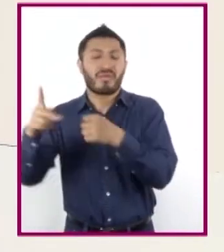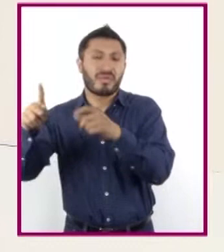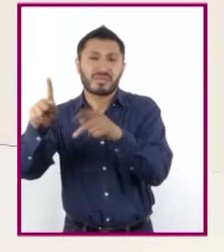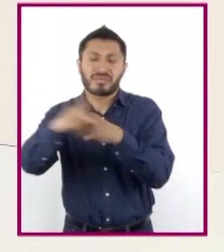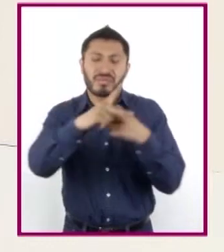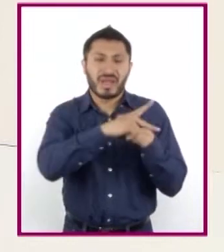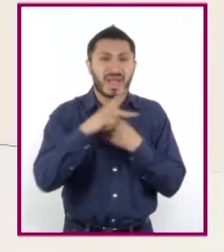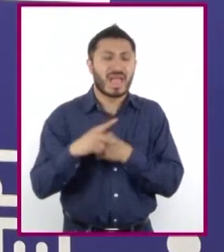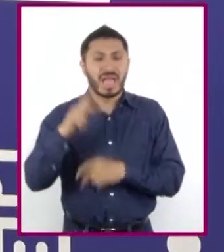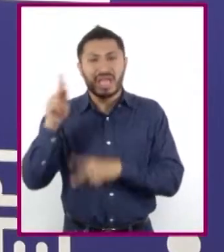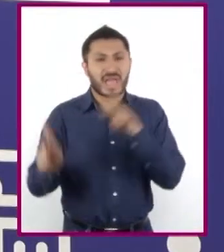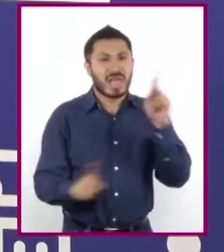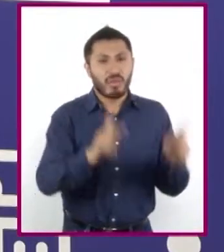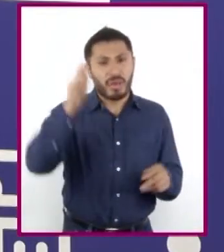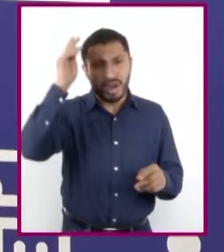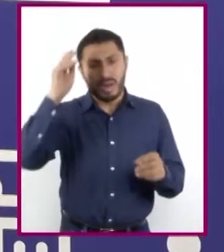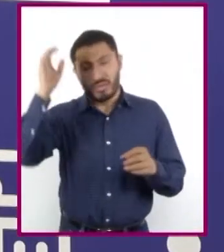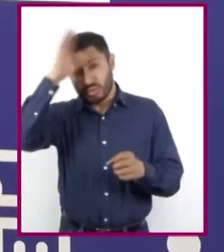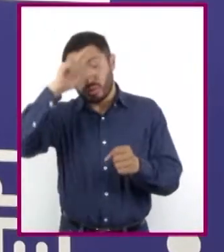de la especie humana.